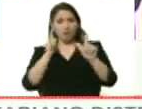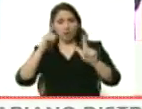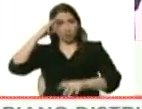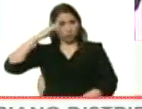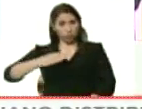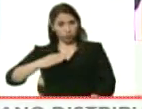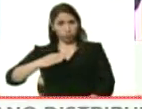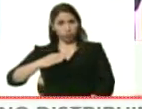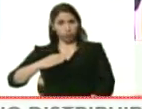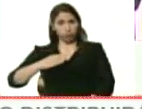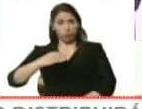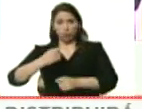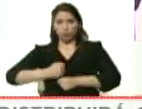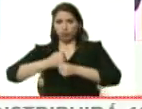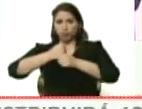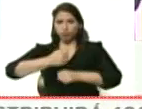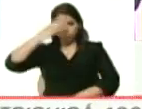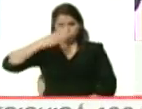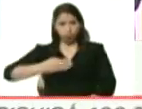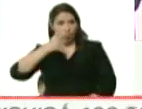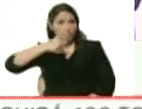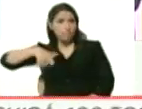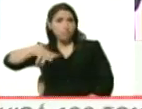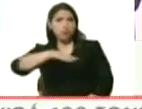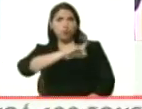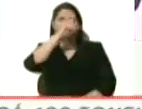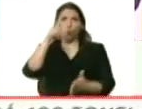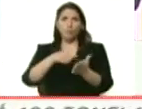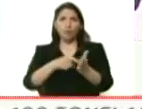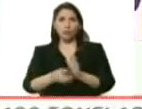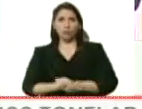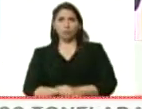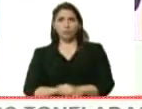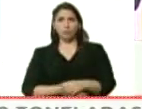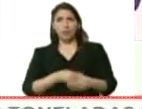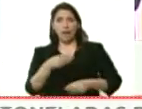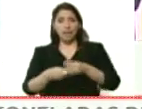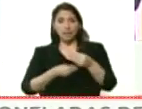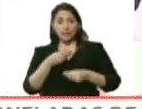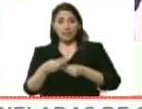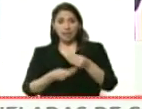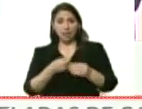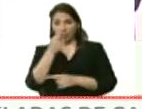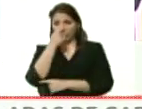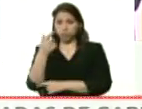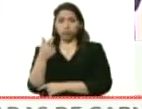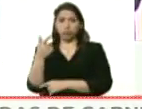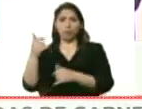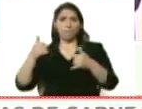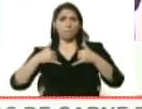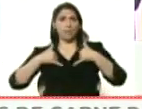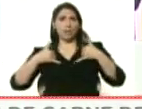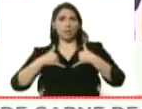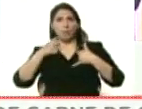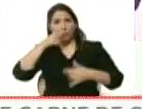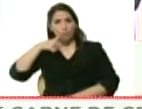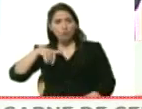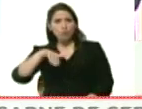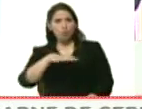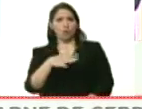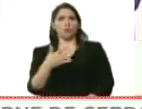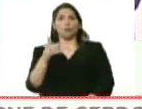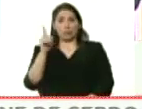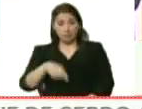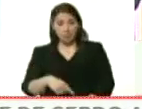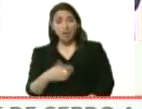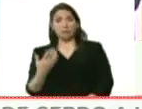oficiales, de los soldados, del pueblo en general, haciendo caso omiso de sí mismo. Fue elocuente y